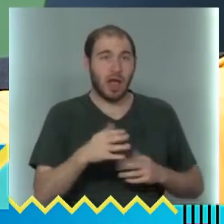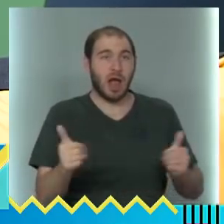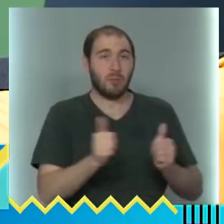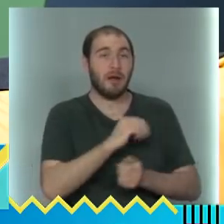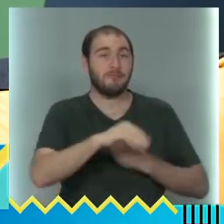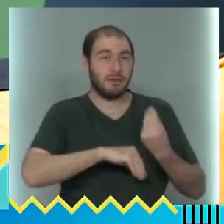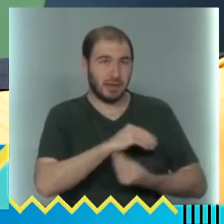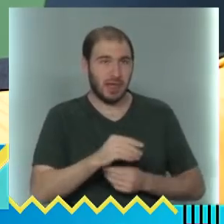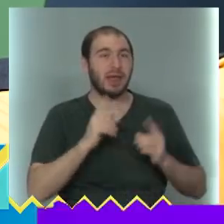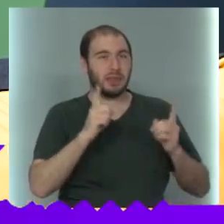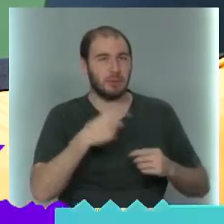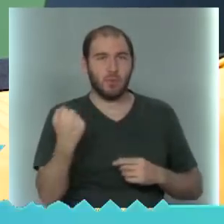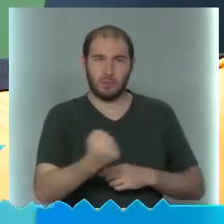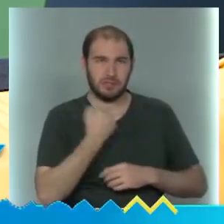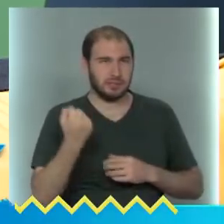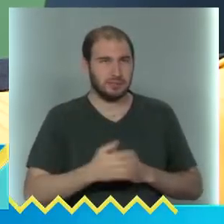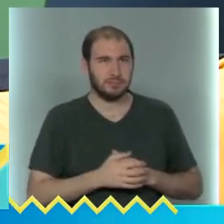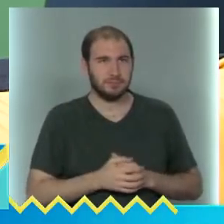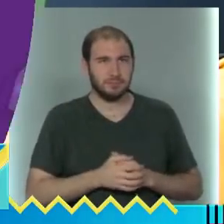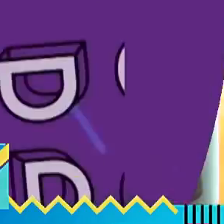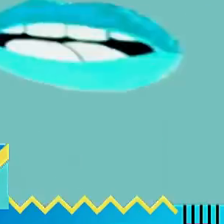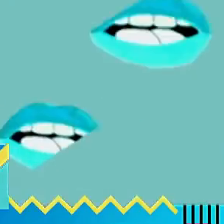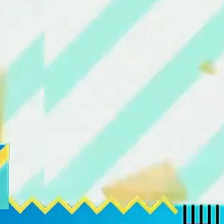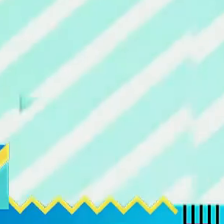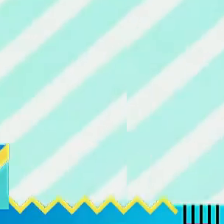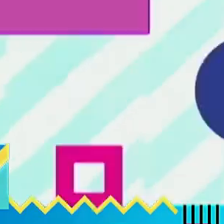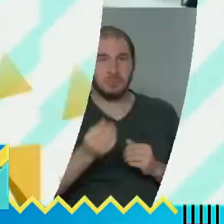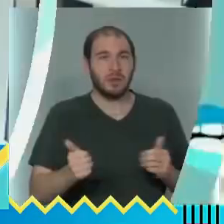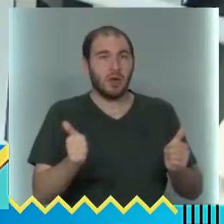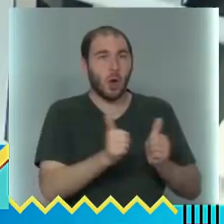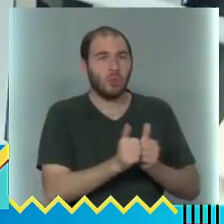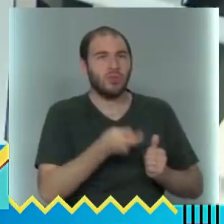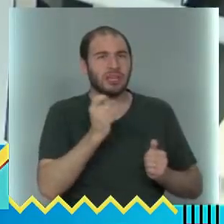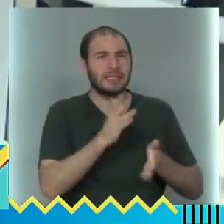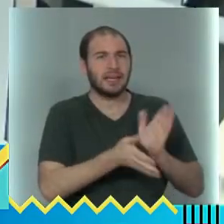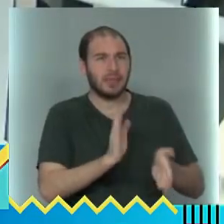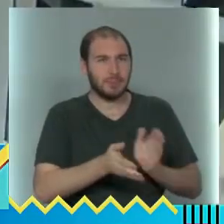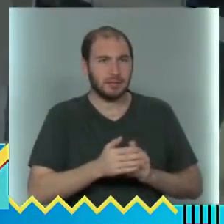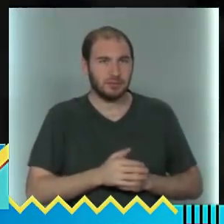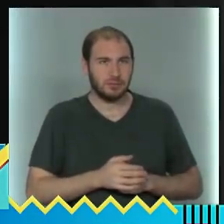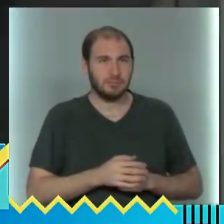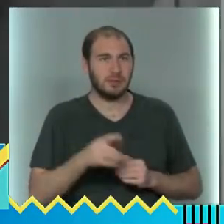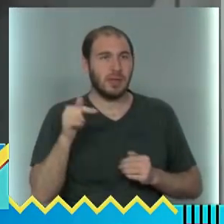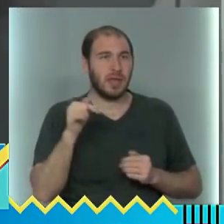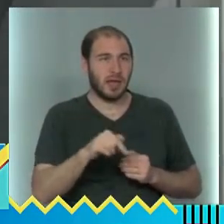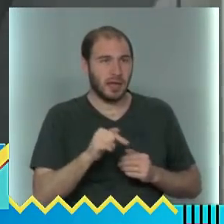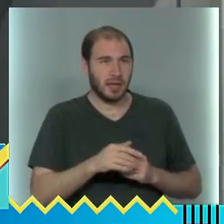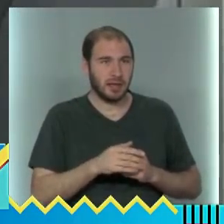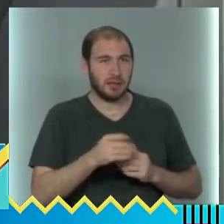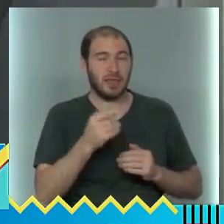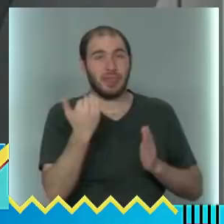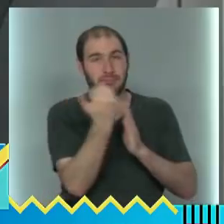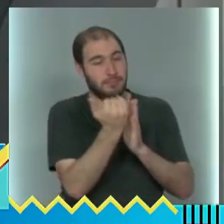acompañamiento familiar, que también es muy importante, ¿no es cierto? Es decir, quien lo acompaña en esto de hacer los tratamientos, se le trata de, en